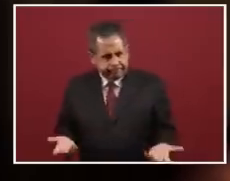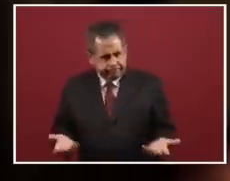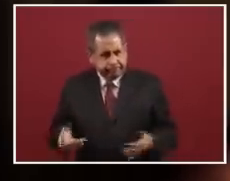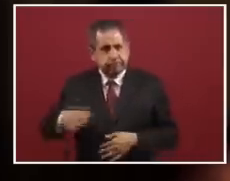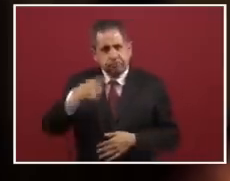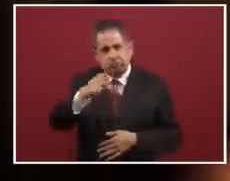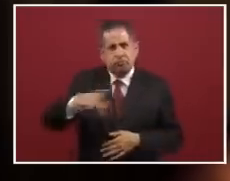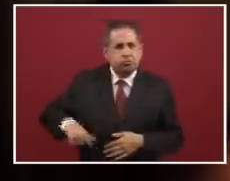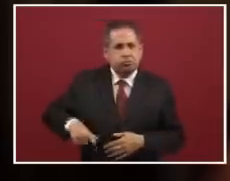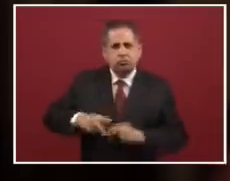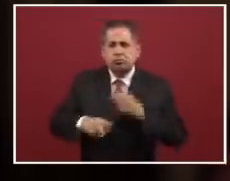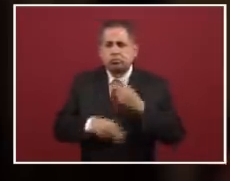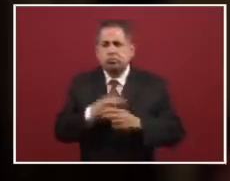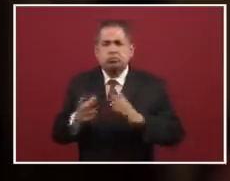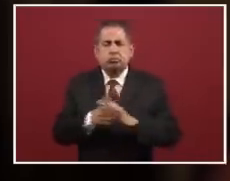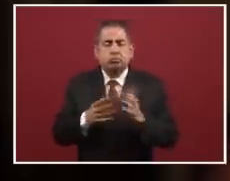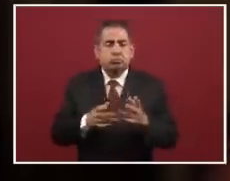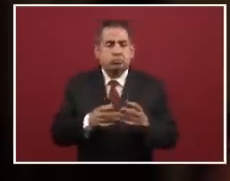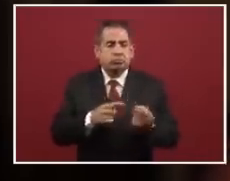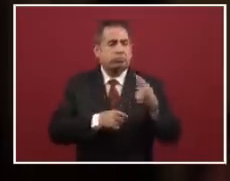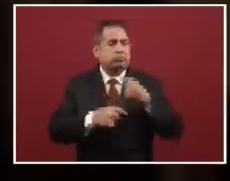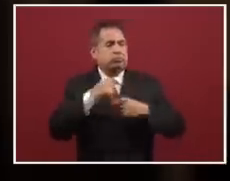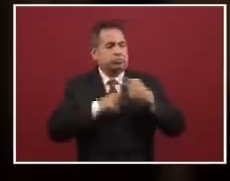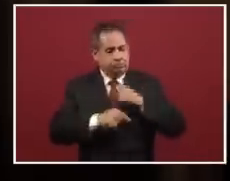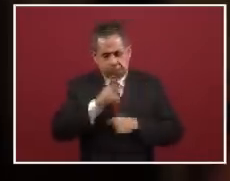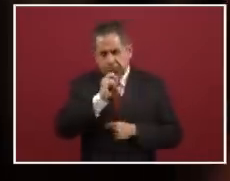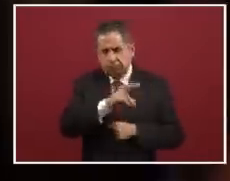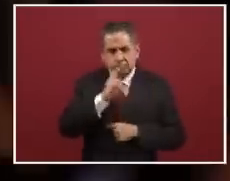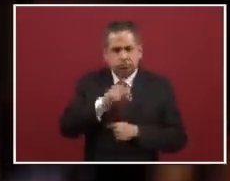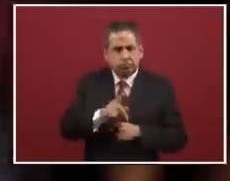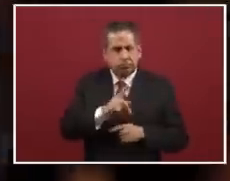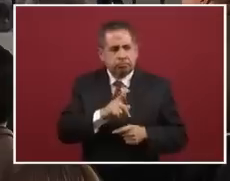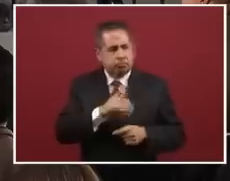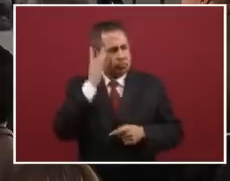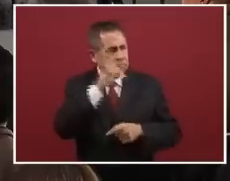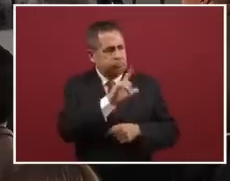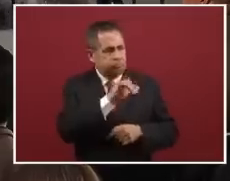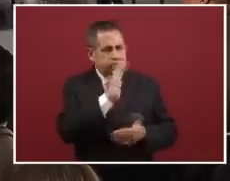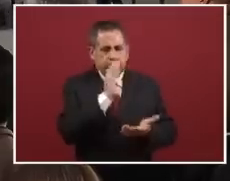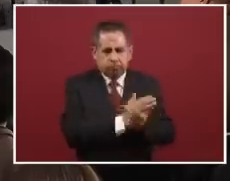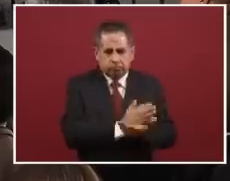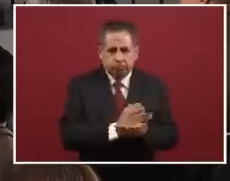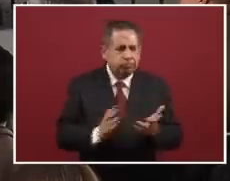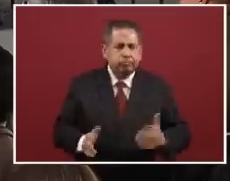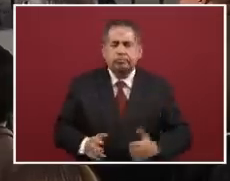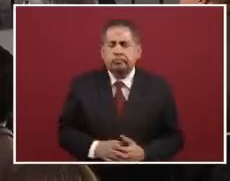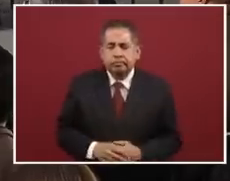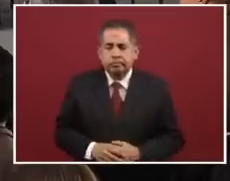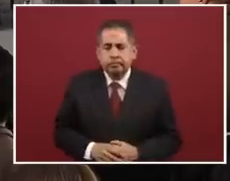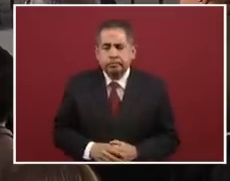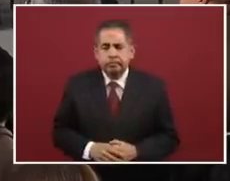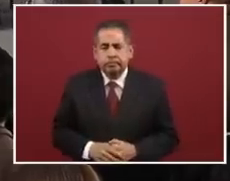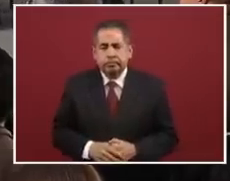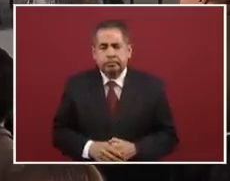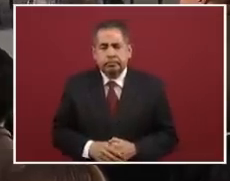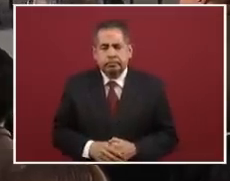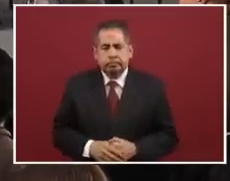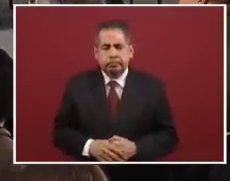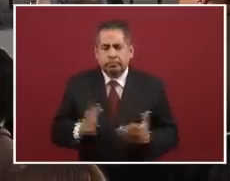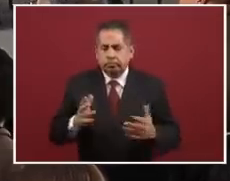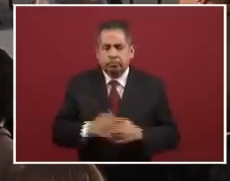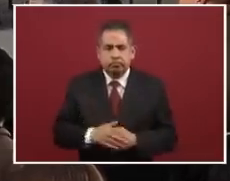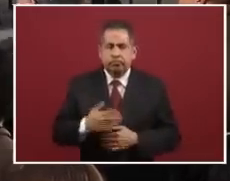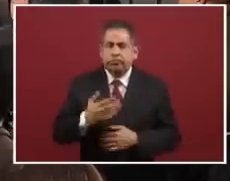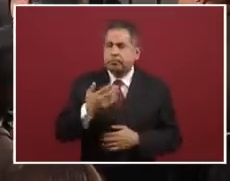reculará en construir el aeropuerto de Santa Lucía? Sí, mire, son